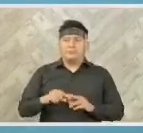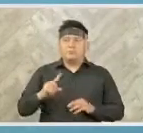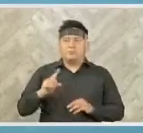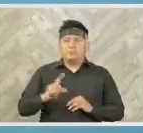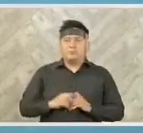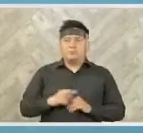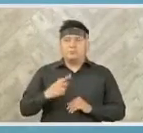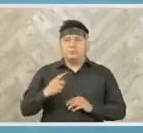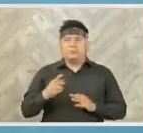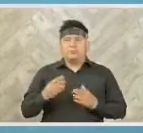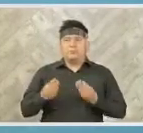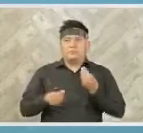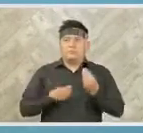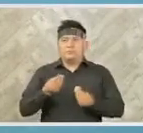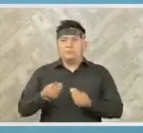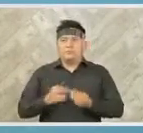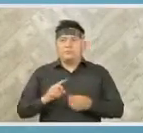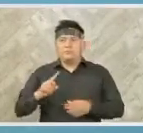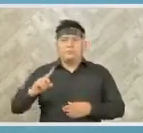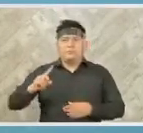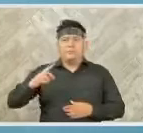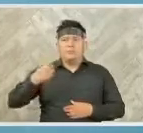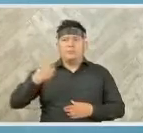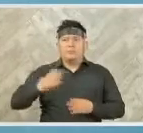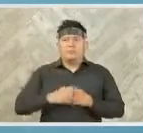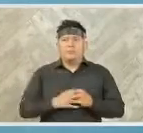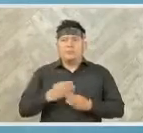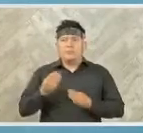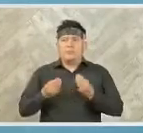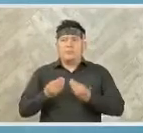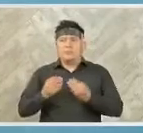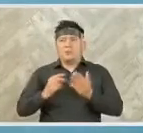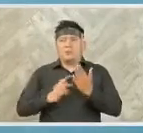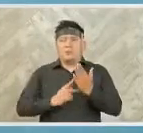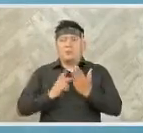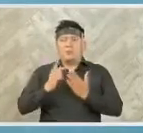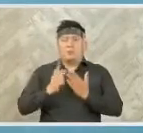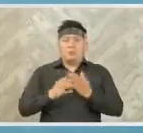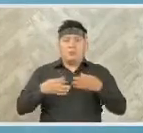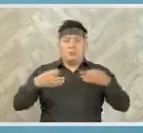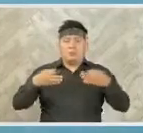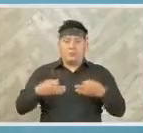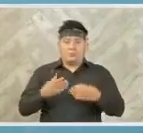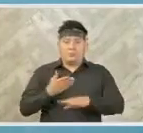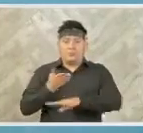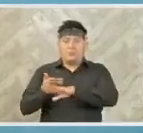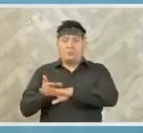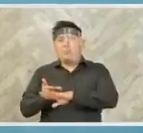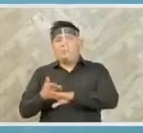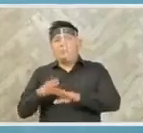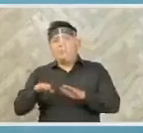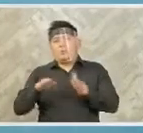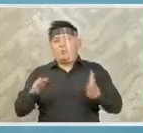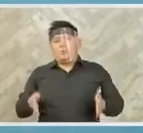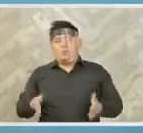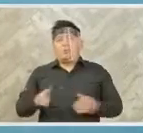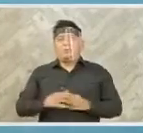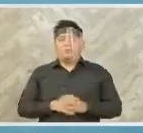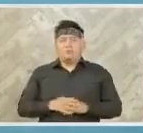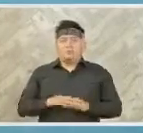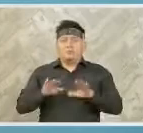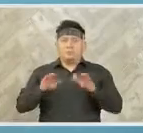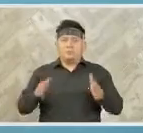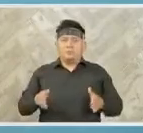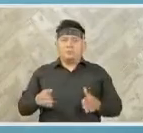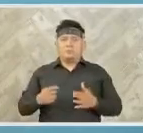2020 logramos en primer lugar pues el cumplimiento del plan de trabajo que presentó la mesa, que concertó la mesa con